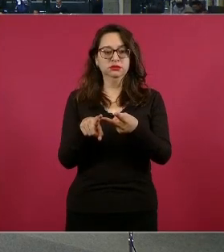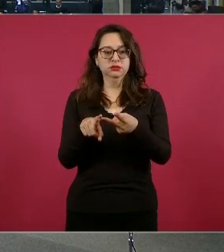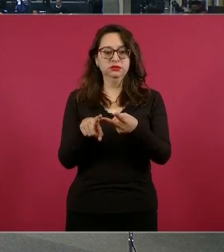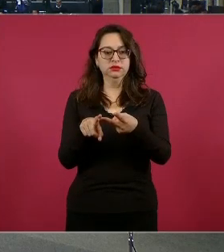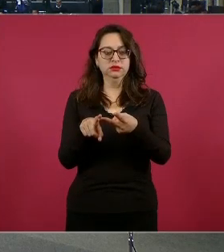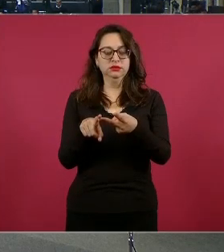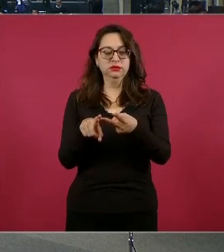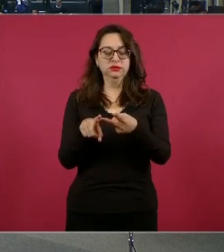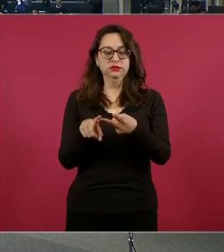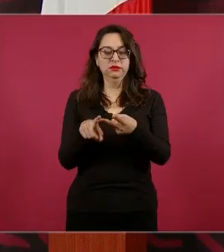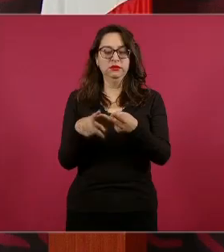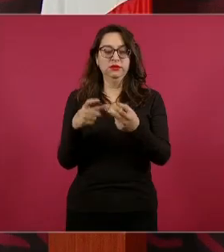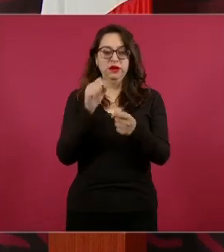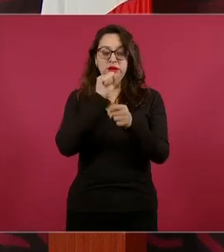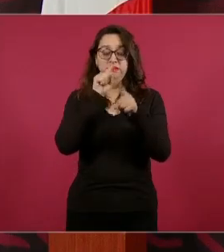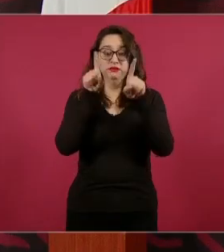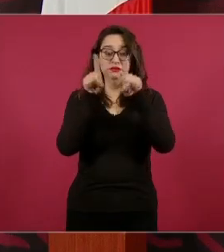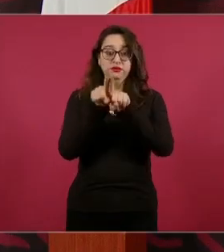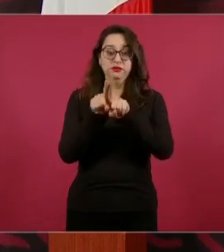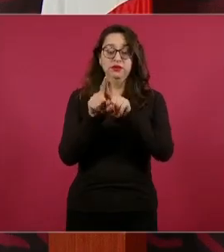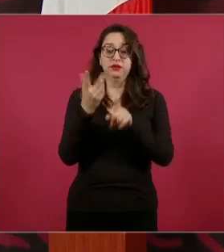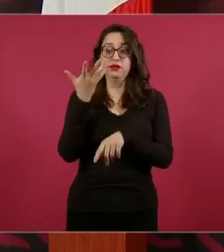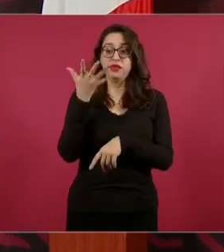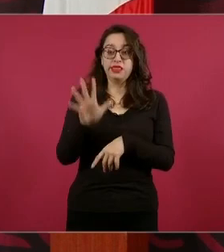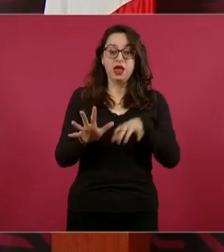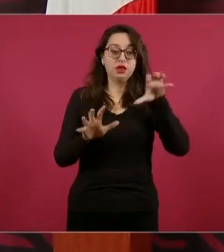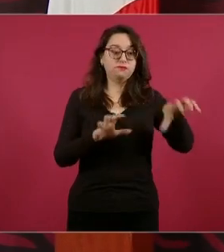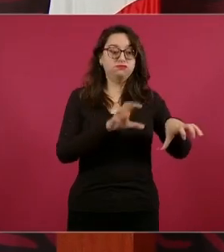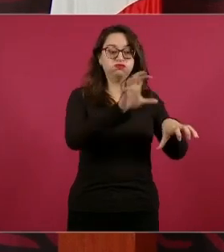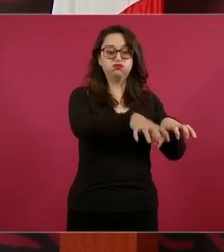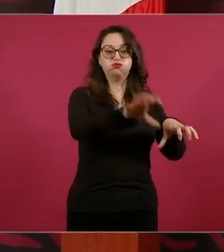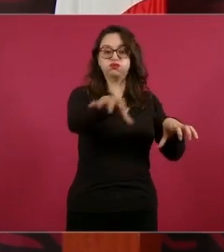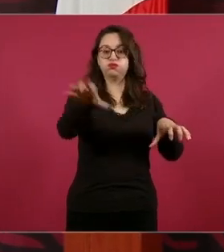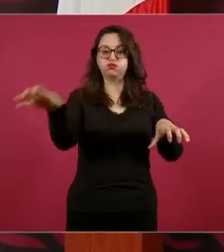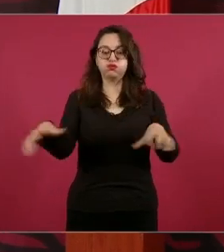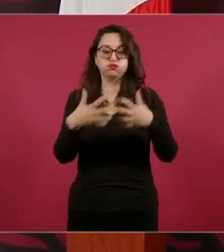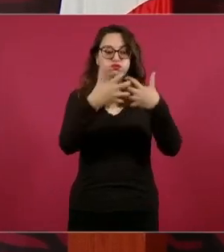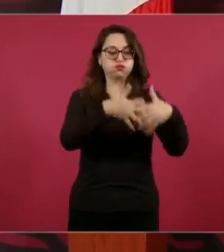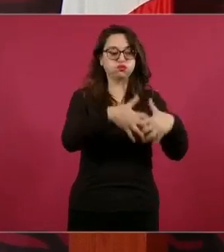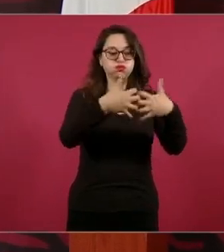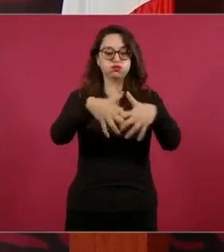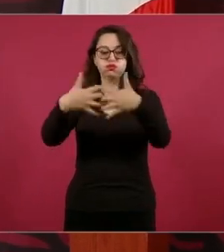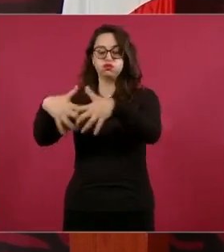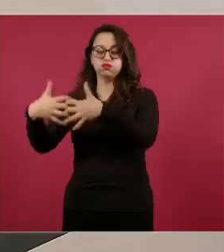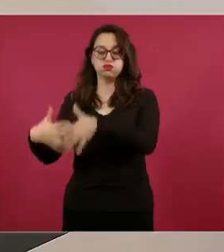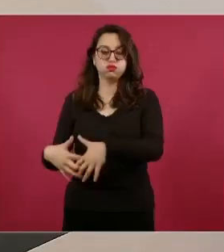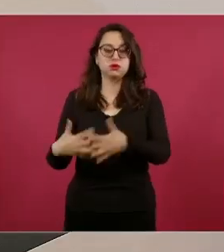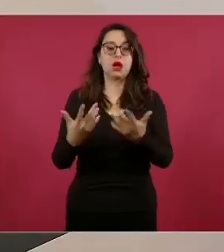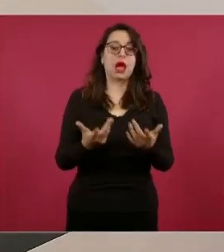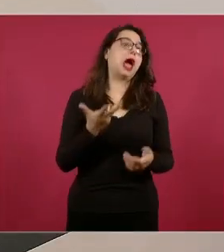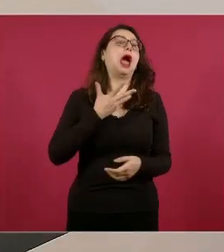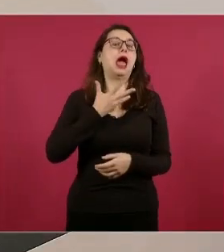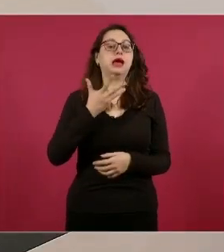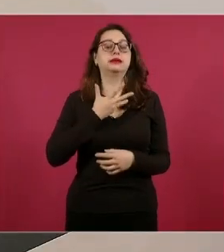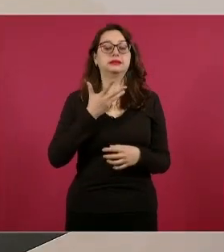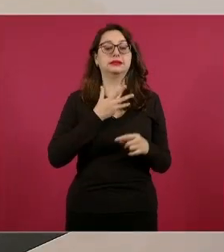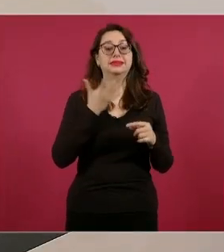los polos de desarrollo, son 10 polos de desarrollo de Salina Cruz a Coatzacoalcos.